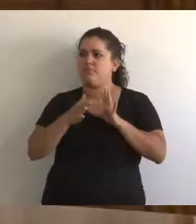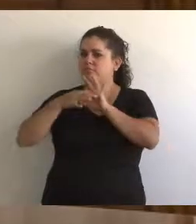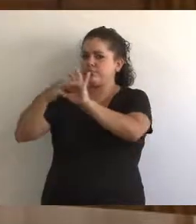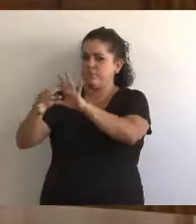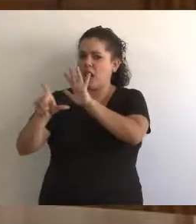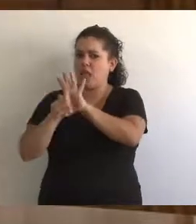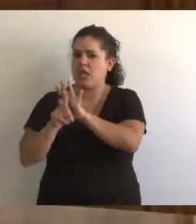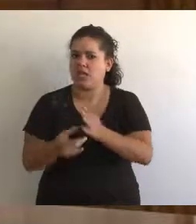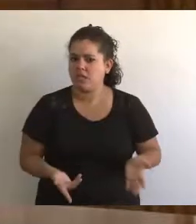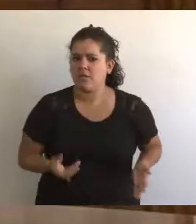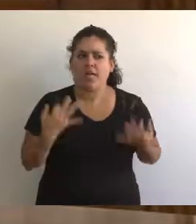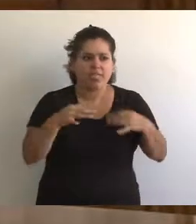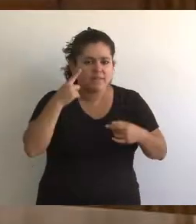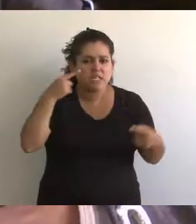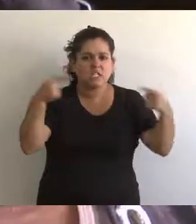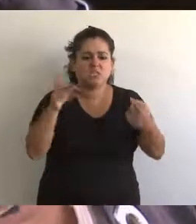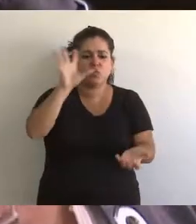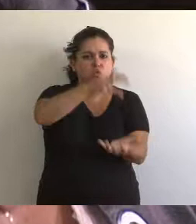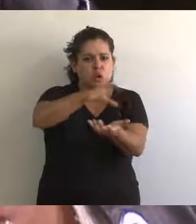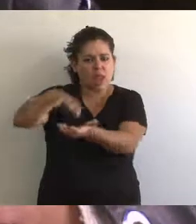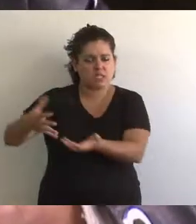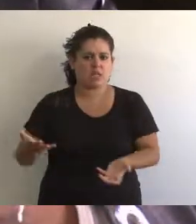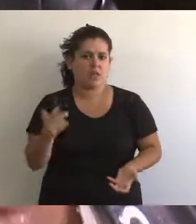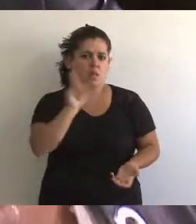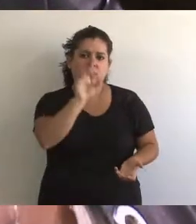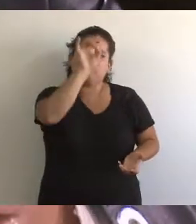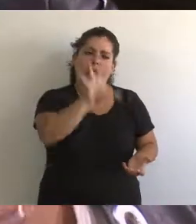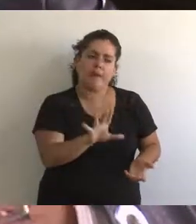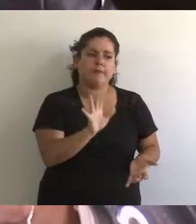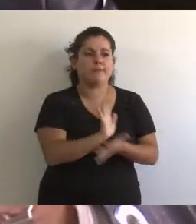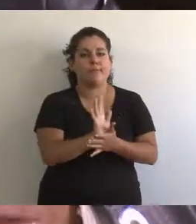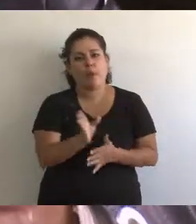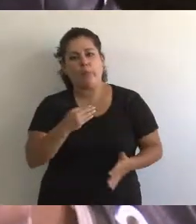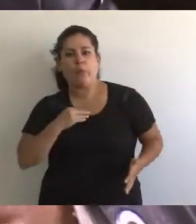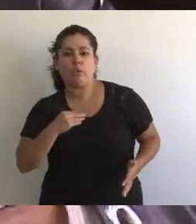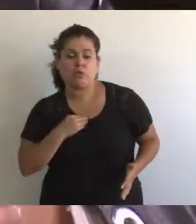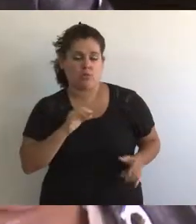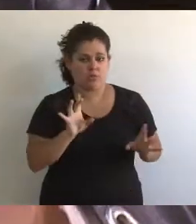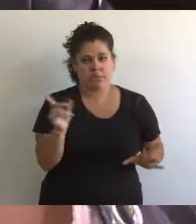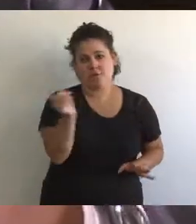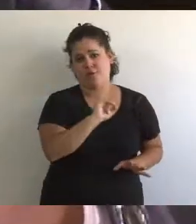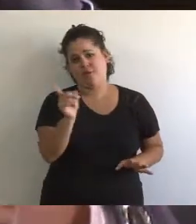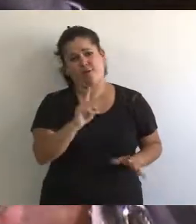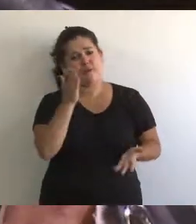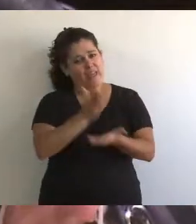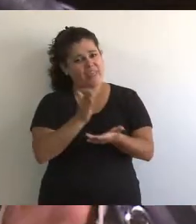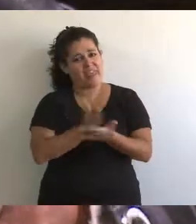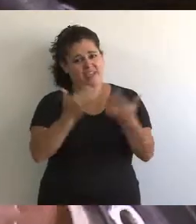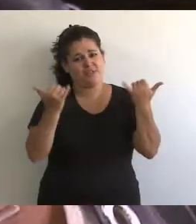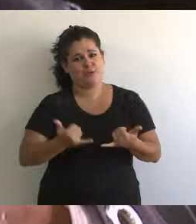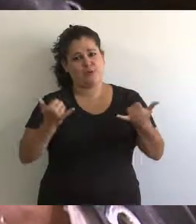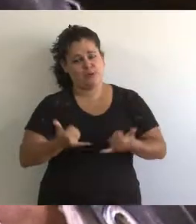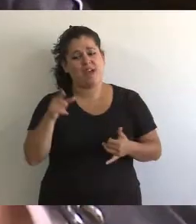legislativo, deben estar institucionalizadas, y no es solamente una cuestión de buena voluntad. En un país de ampliación de